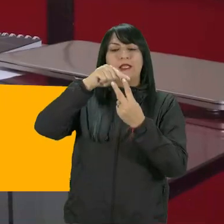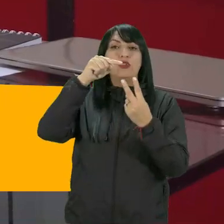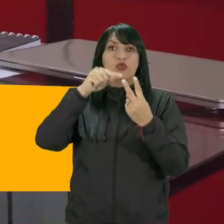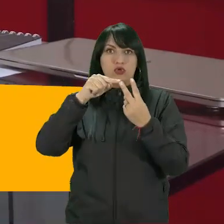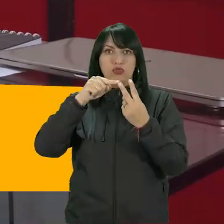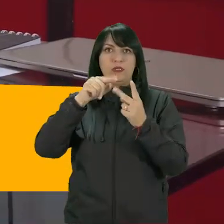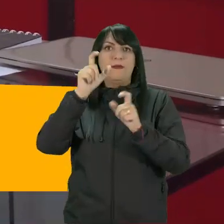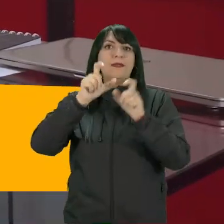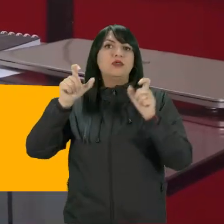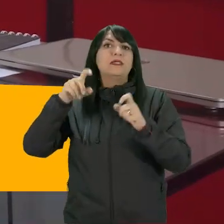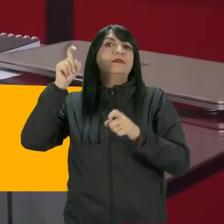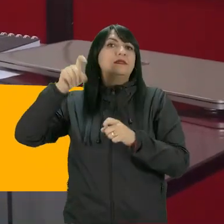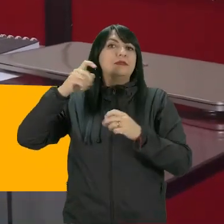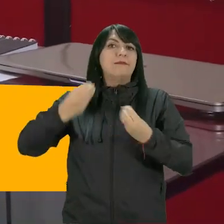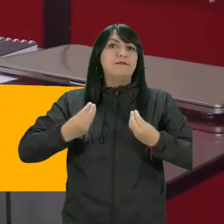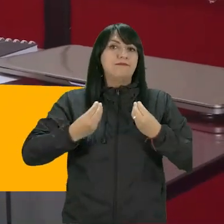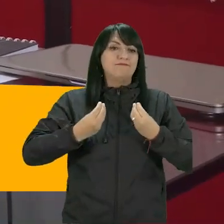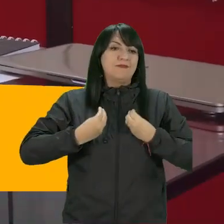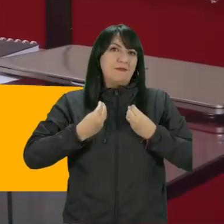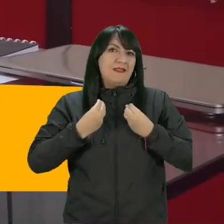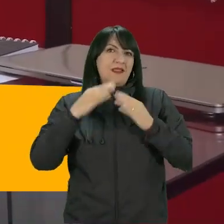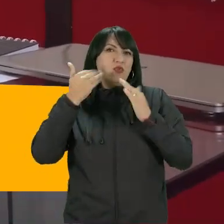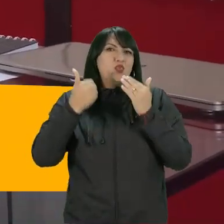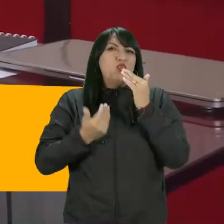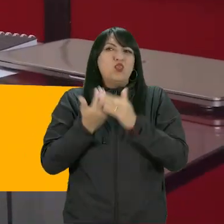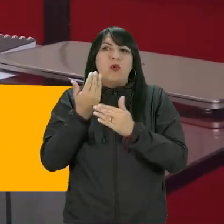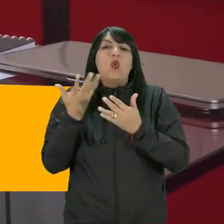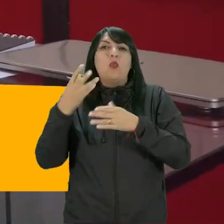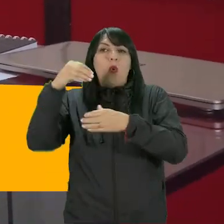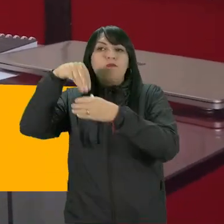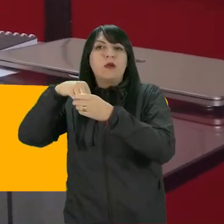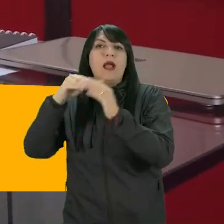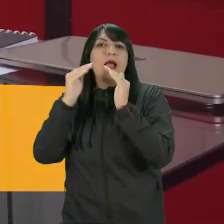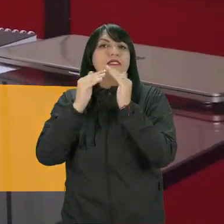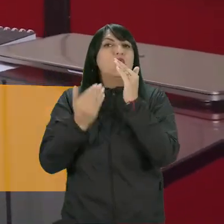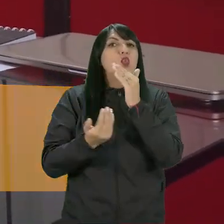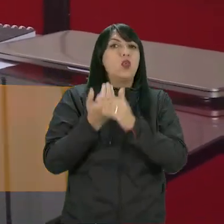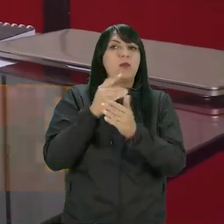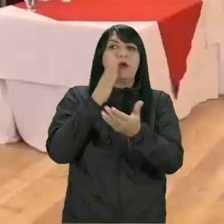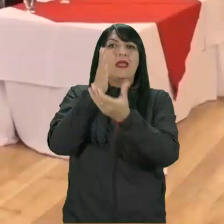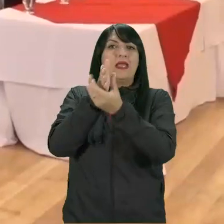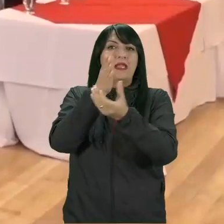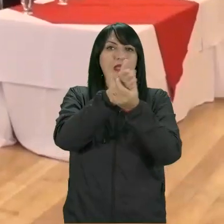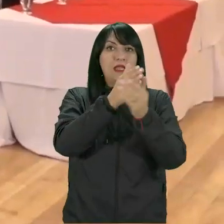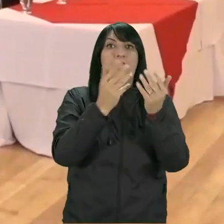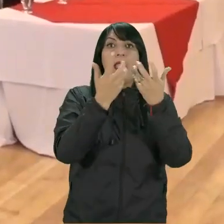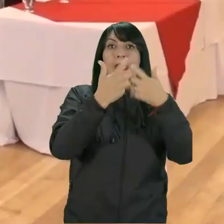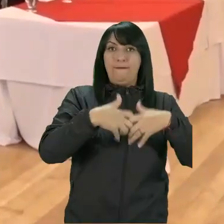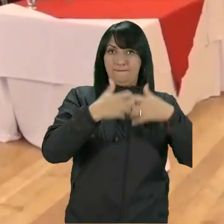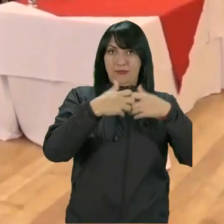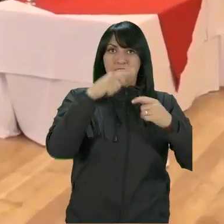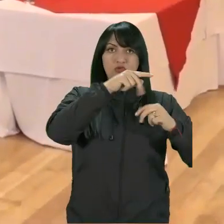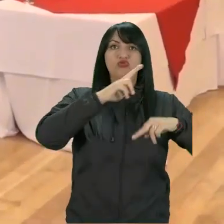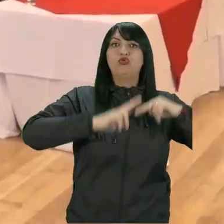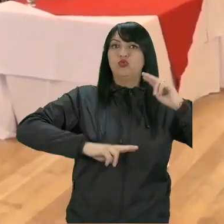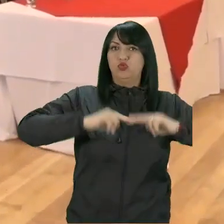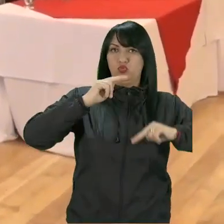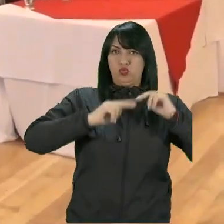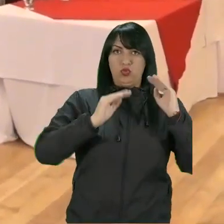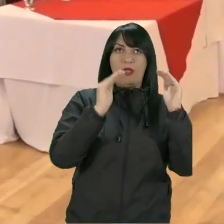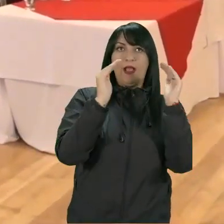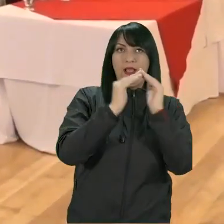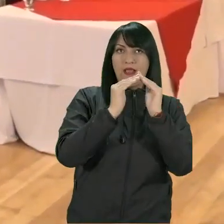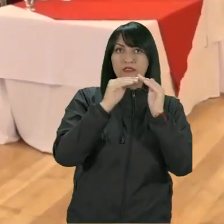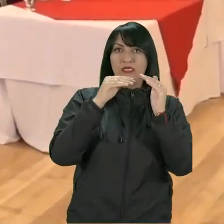este subsidio tiene dos versiones una versión para vivienda nueva donde debemos acercarnos a todas las empresas naturales o jurídicas que se